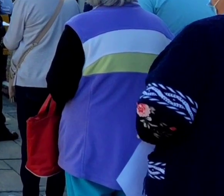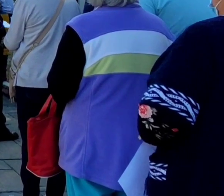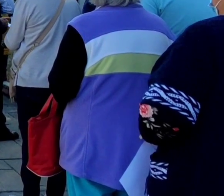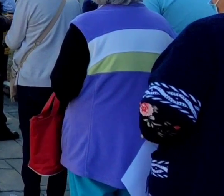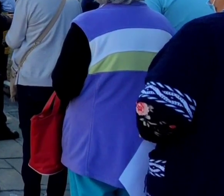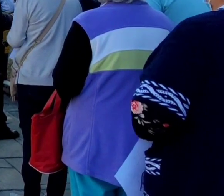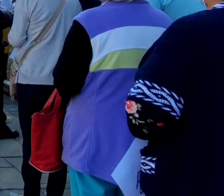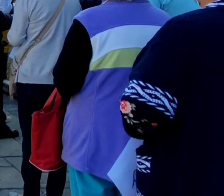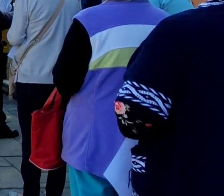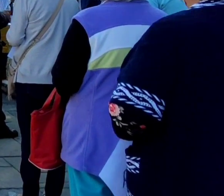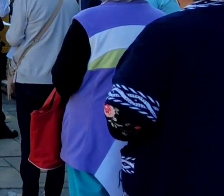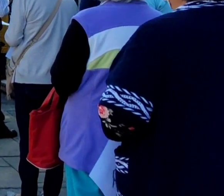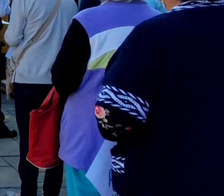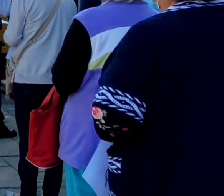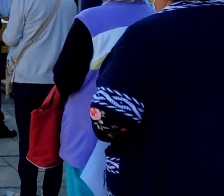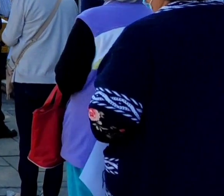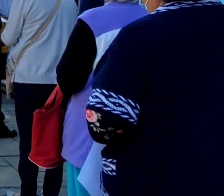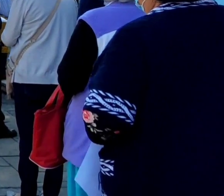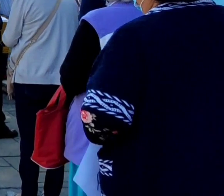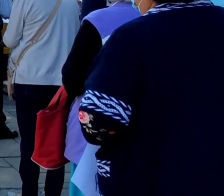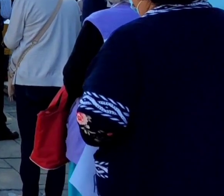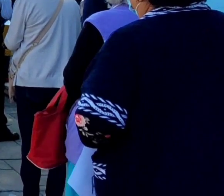Bienestar,